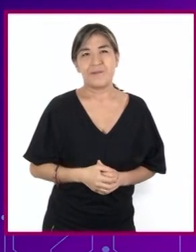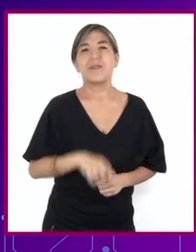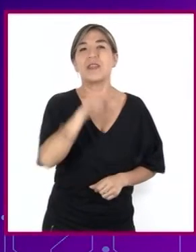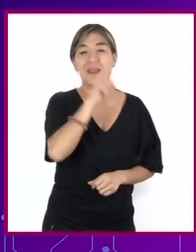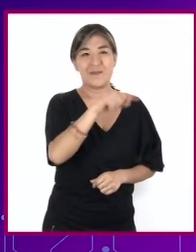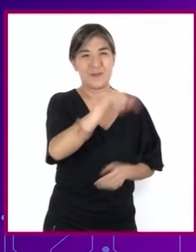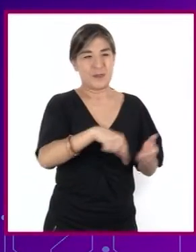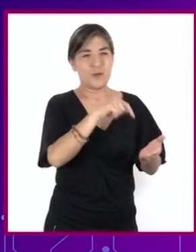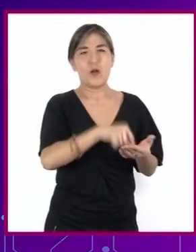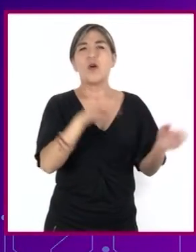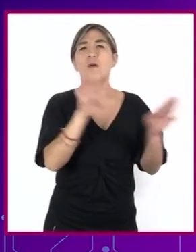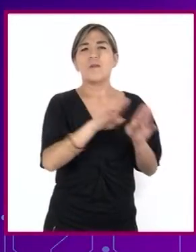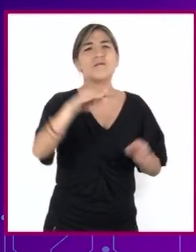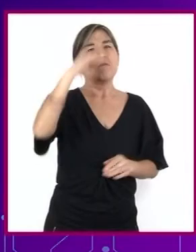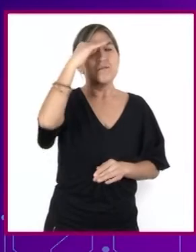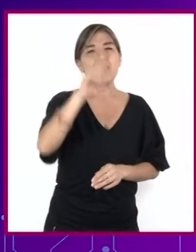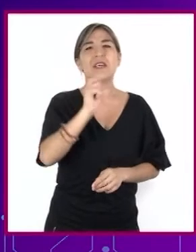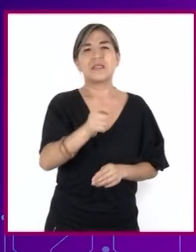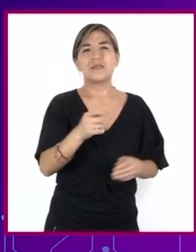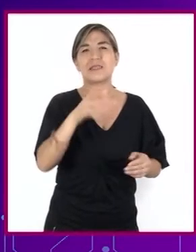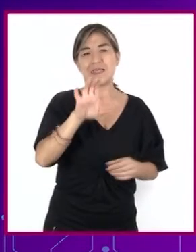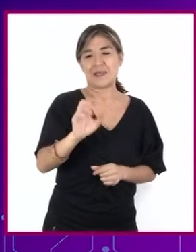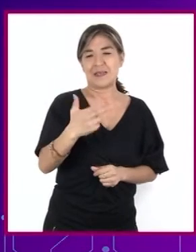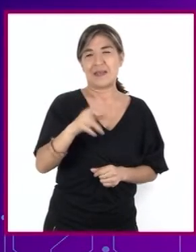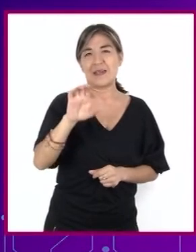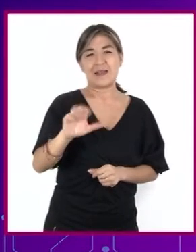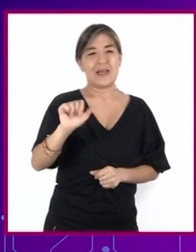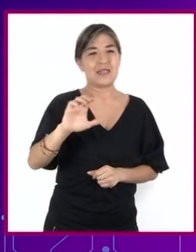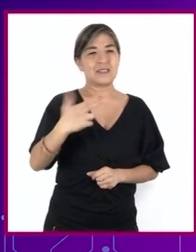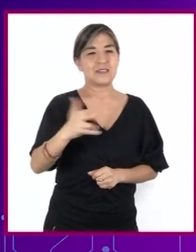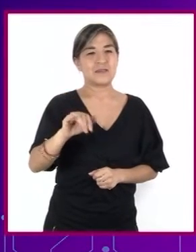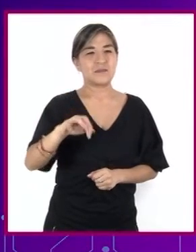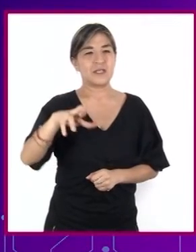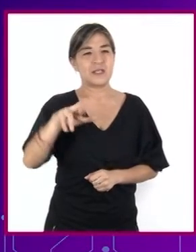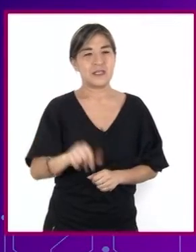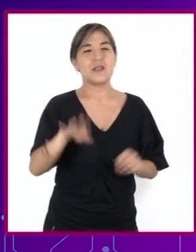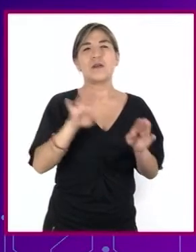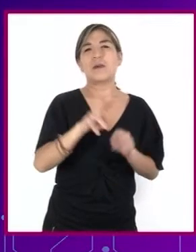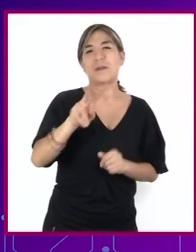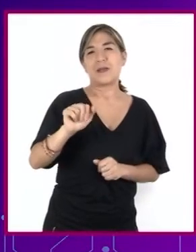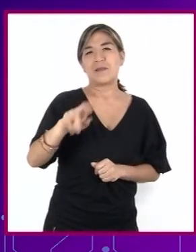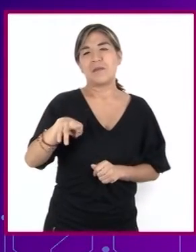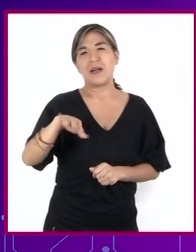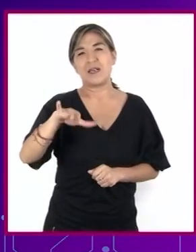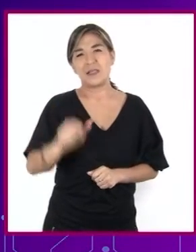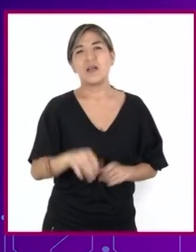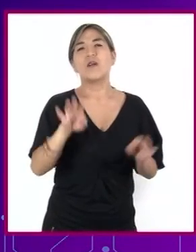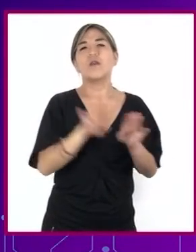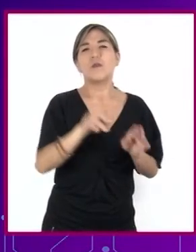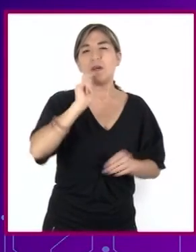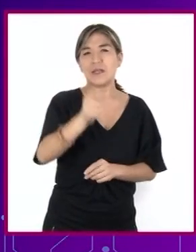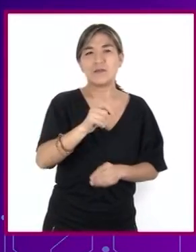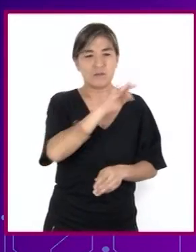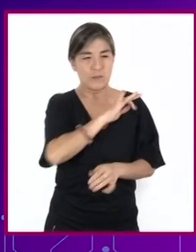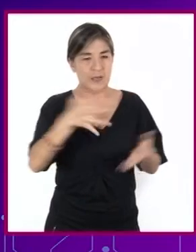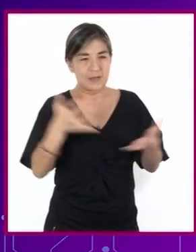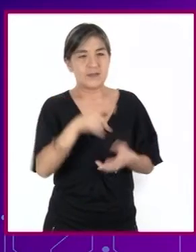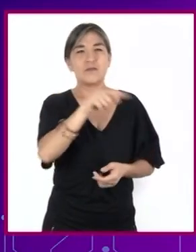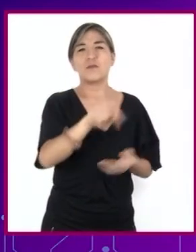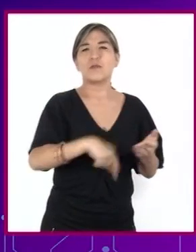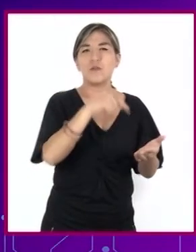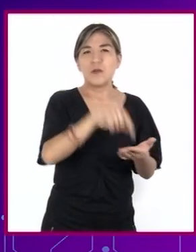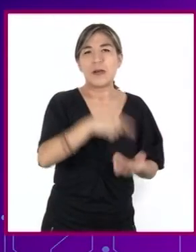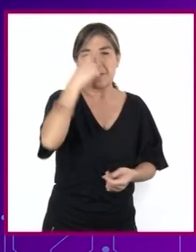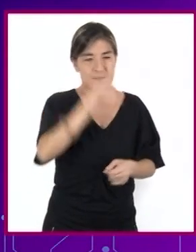Gran Bretaña estableció los protectorados de Cachemira, Peluchistán y Birmania, de manera que podían actuar en su territorio